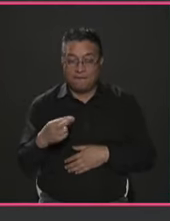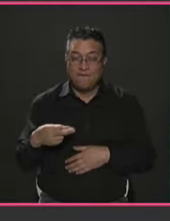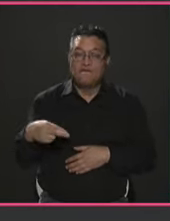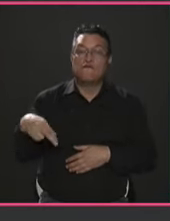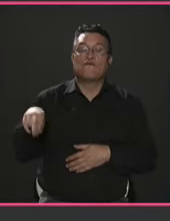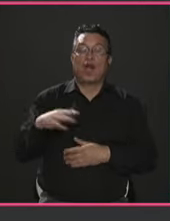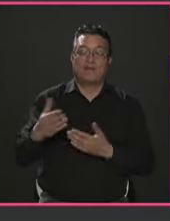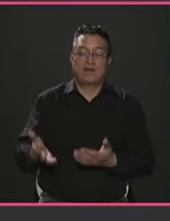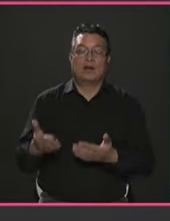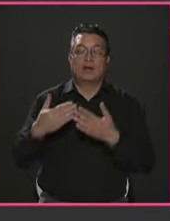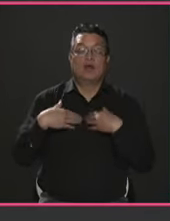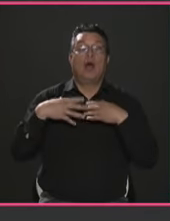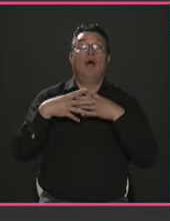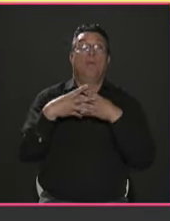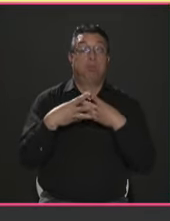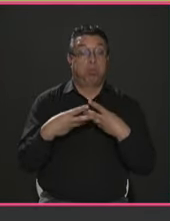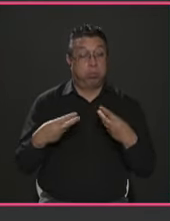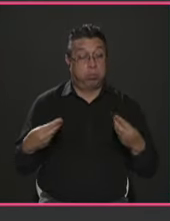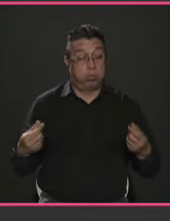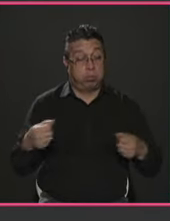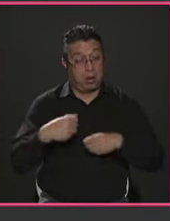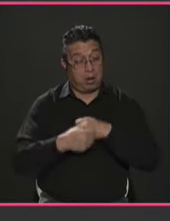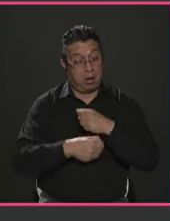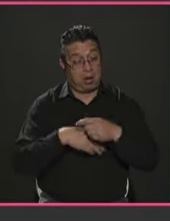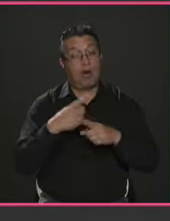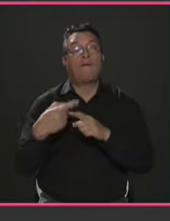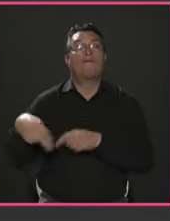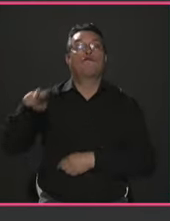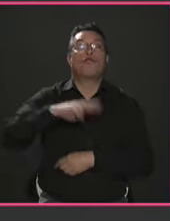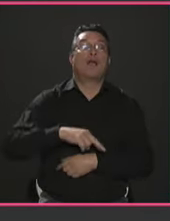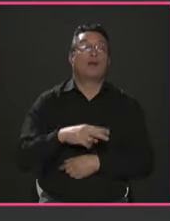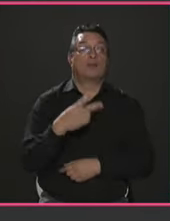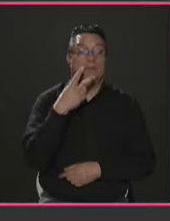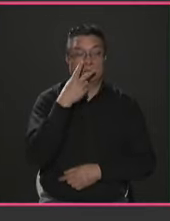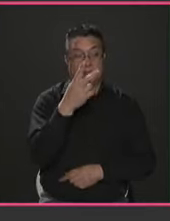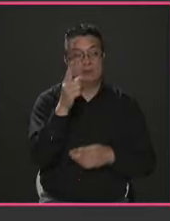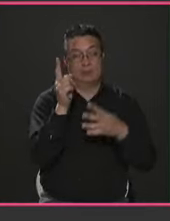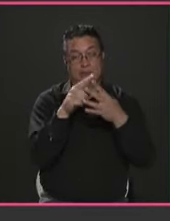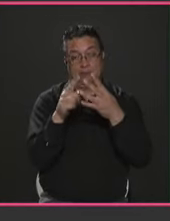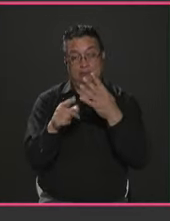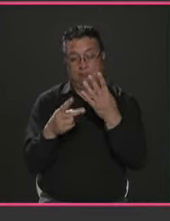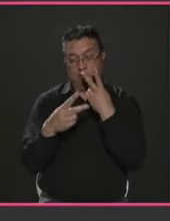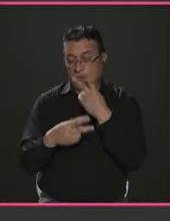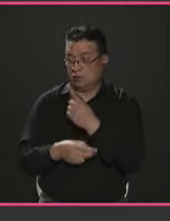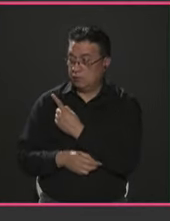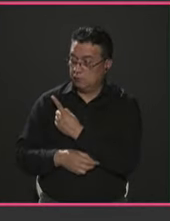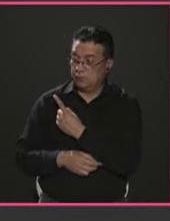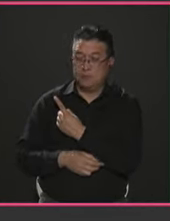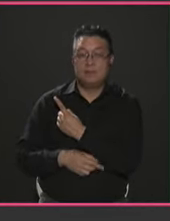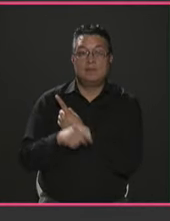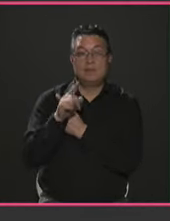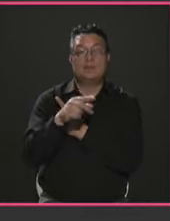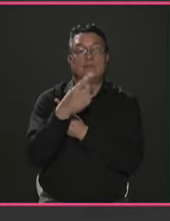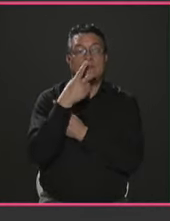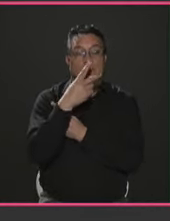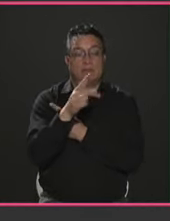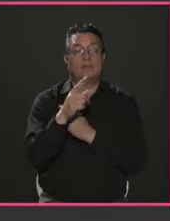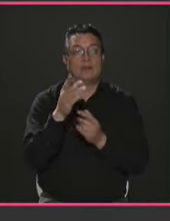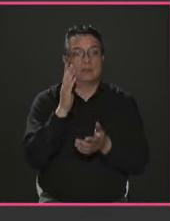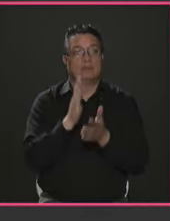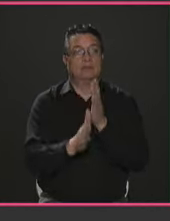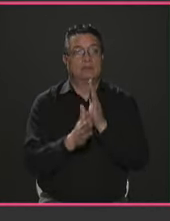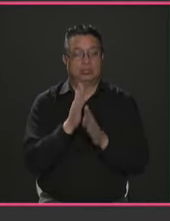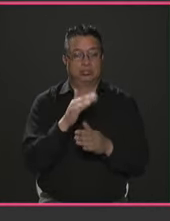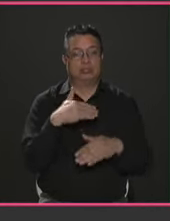a pasar las personas después de haber desaparecido por un tiempo aquí podemos ver Y podemos entender un poco que esa tendencia está acelerando como